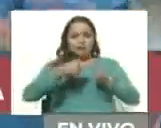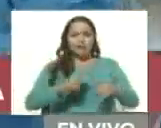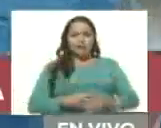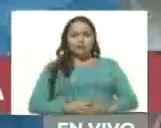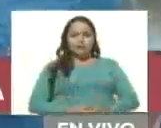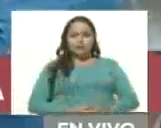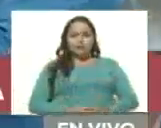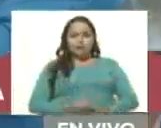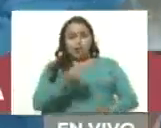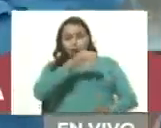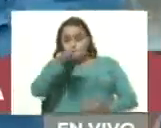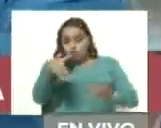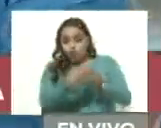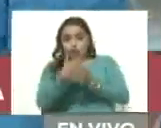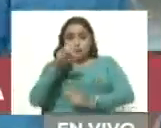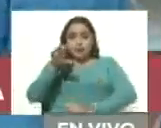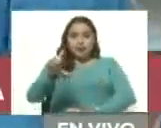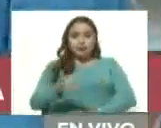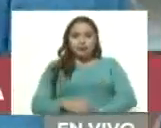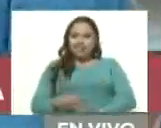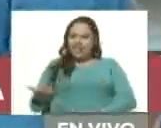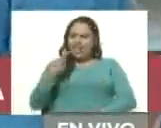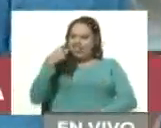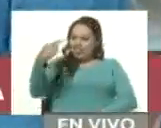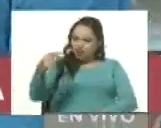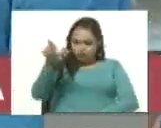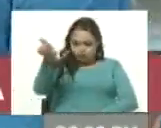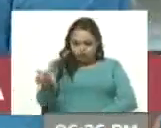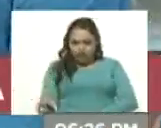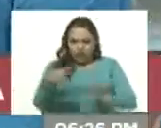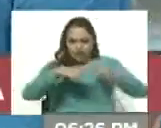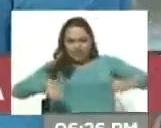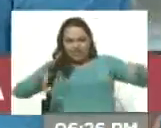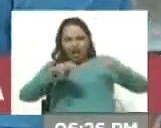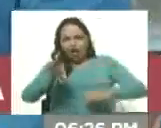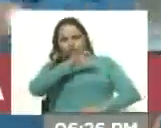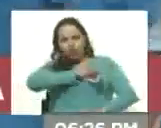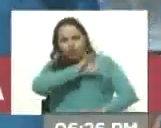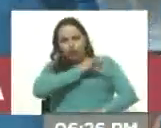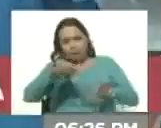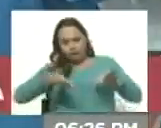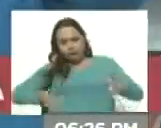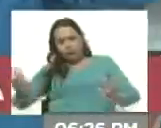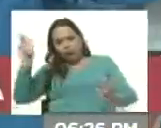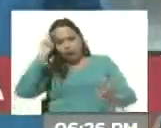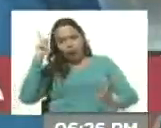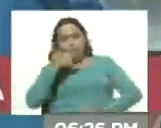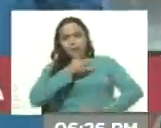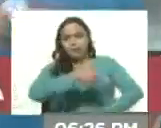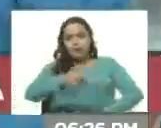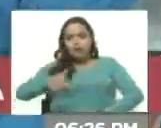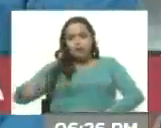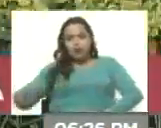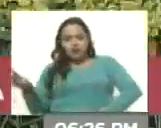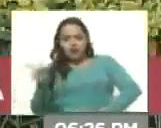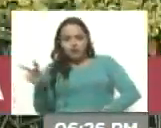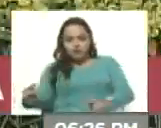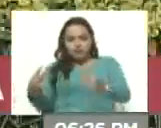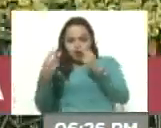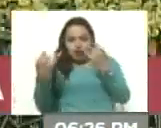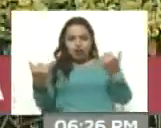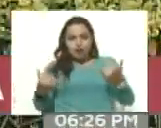para todo nuestro país qué alegría pilar roca investigadora social peruana a los venezolanos que nos están viendo horita